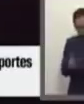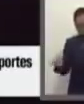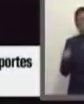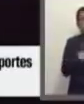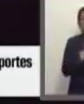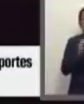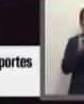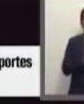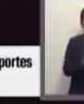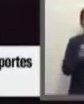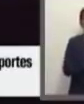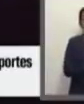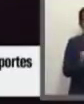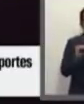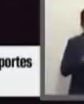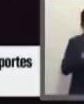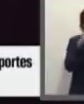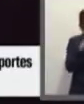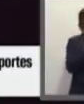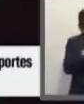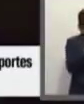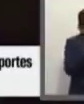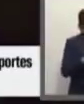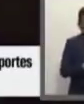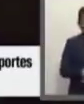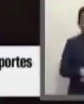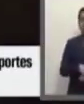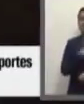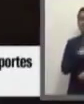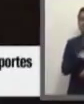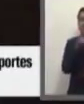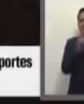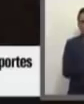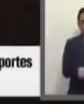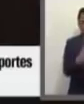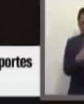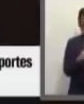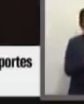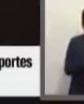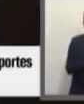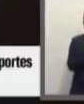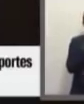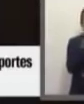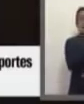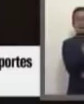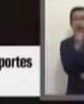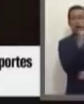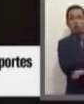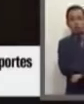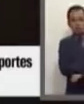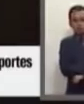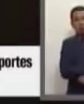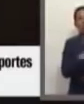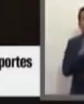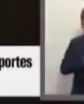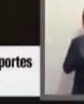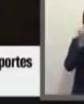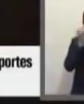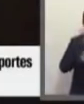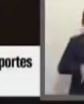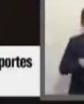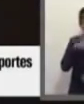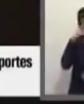propio documento que nos da, 2013, el aeropuerto es el más barato en su funcionamiento, el Benito